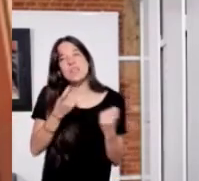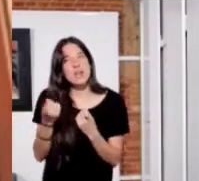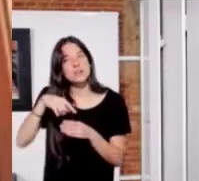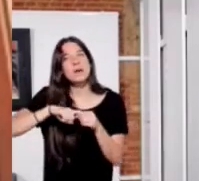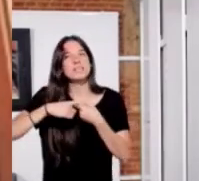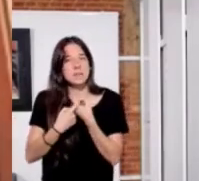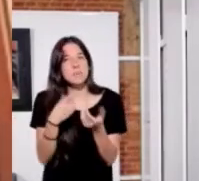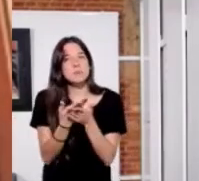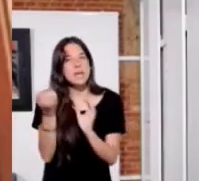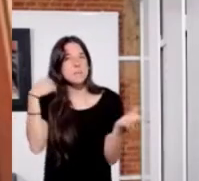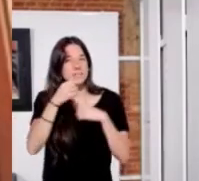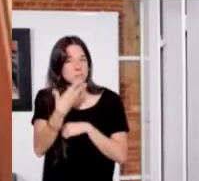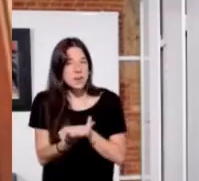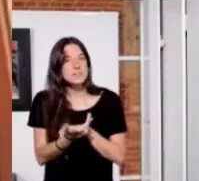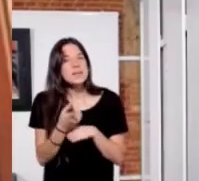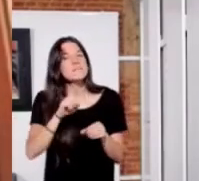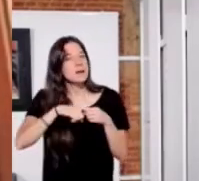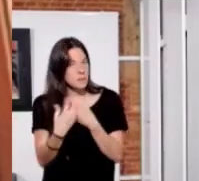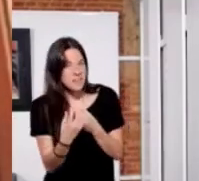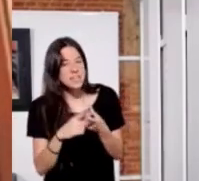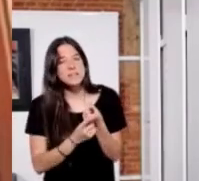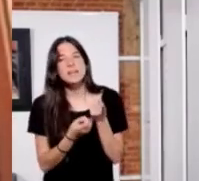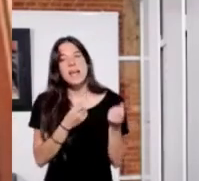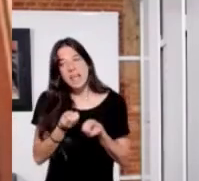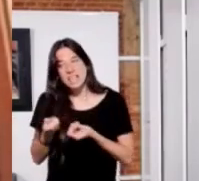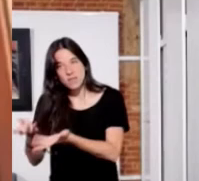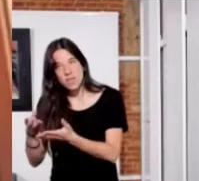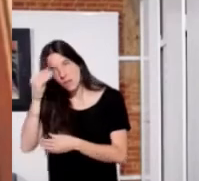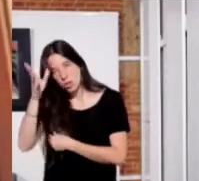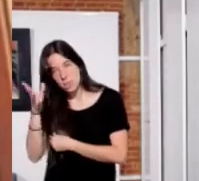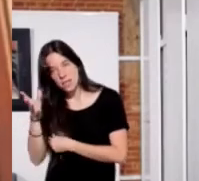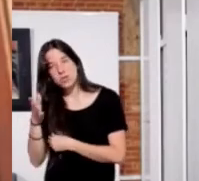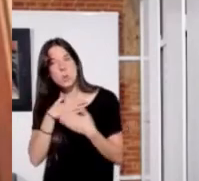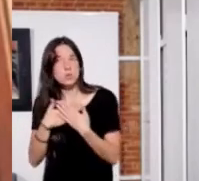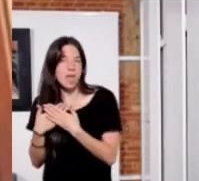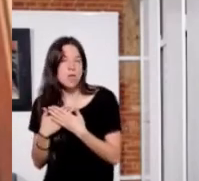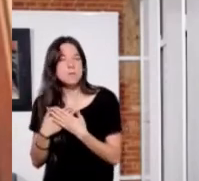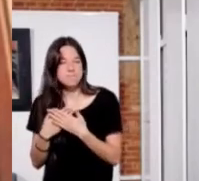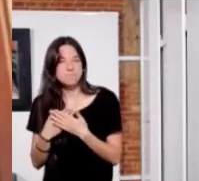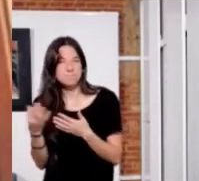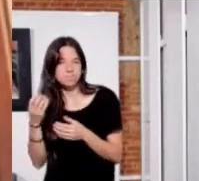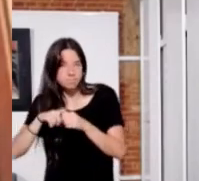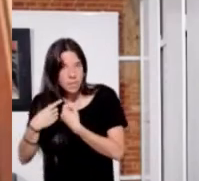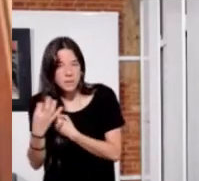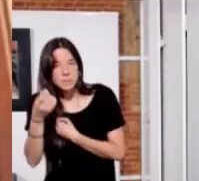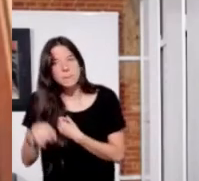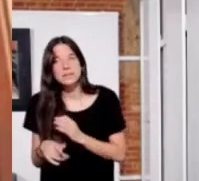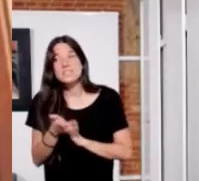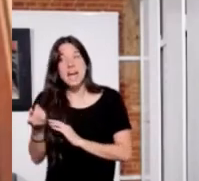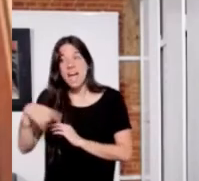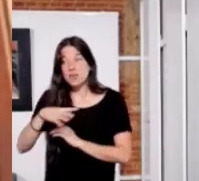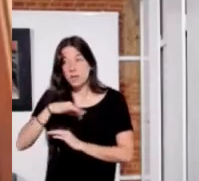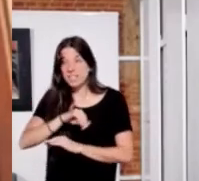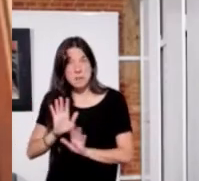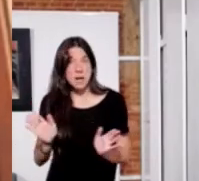buenas prácticas, que participen en su transferencia de conocimiento voluntariado. que solamente él puede tener, porque son ellos